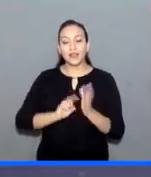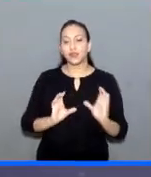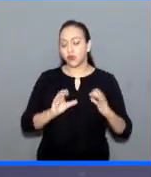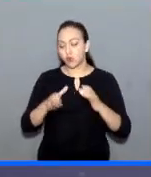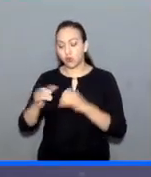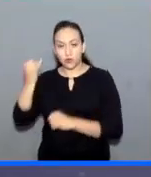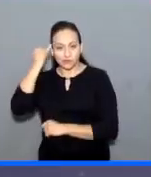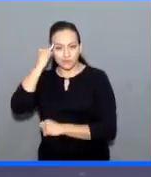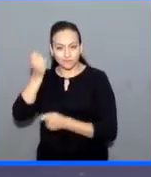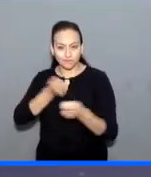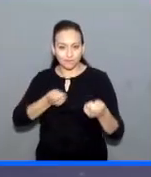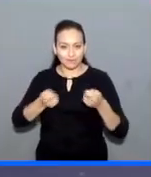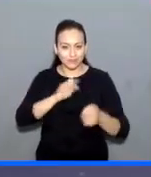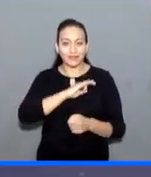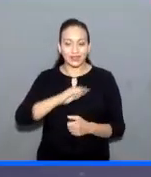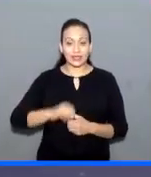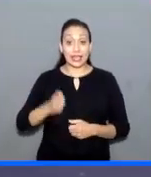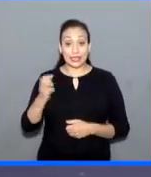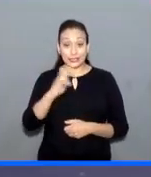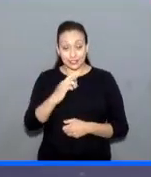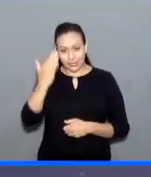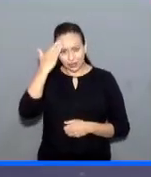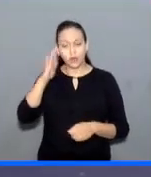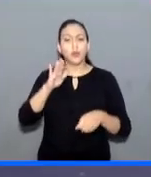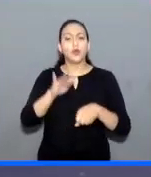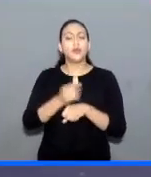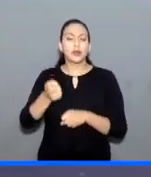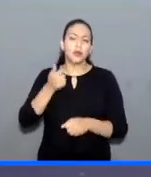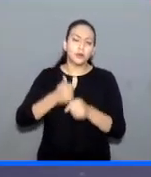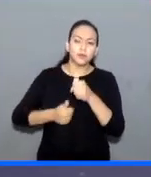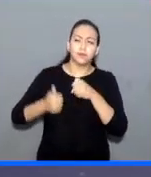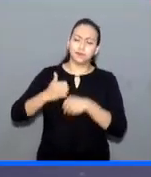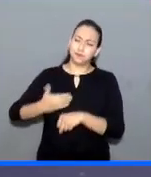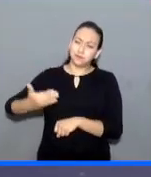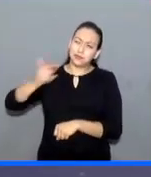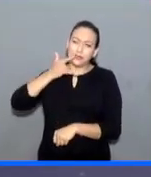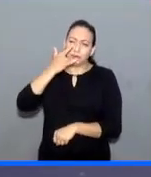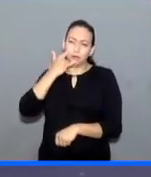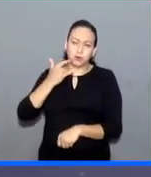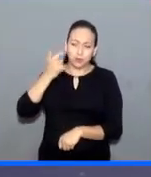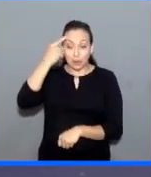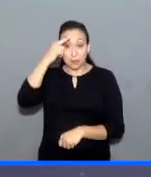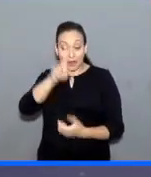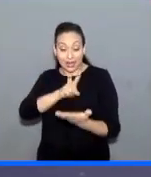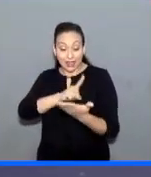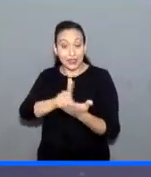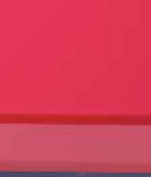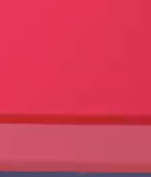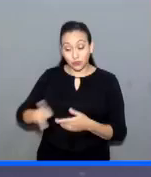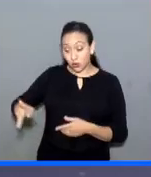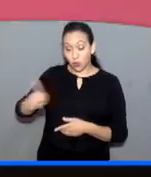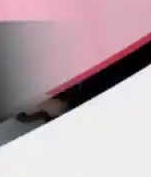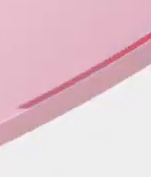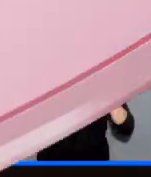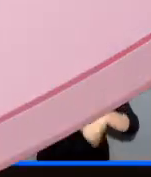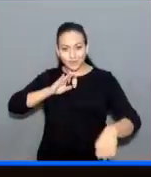Este reconocimiento es resultado de un largo proceso de lucha por los derechos de los pueblos originarios.